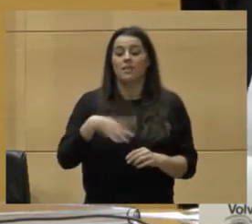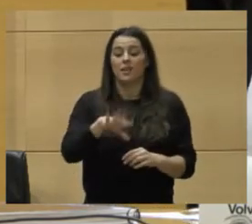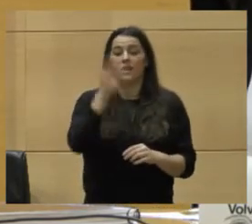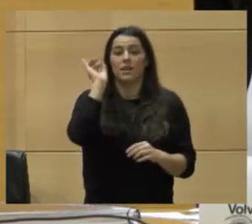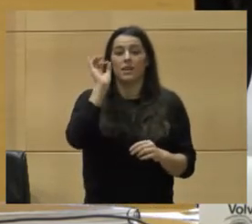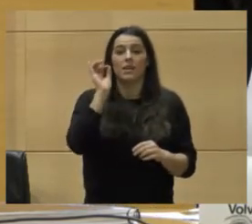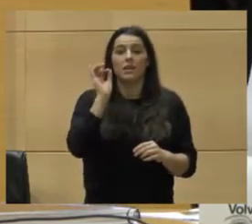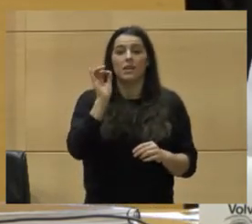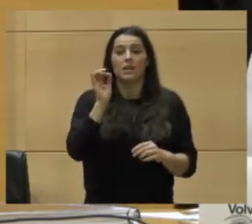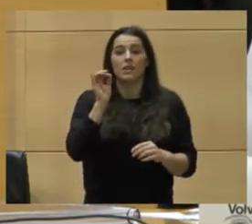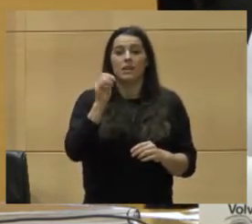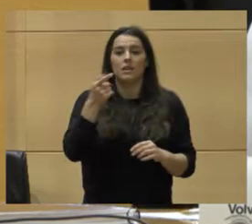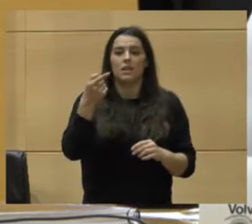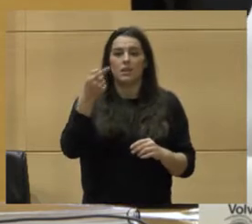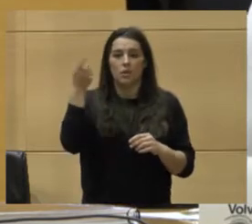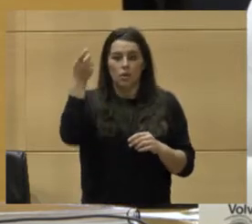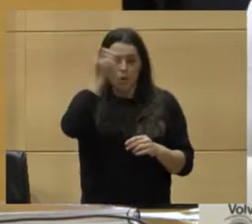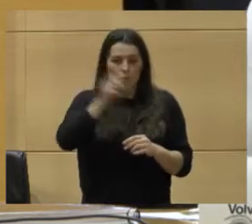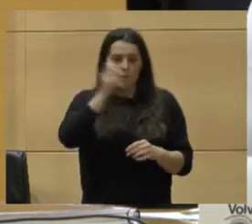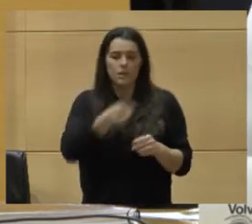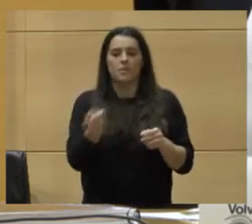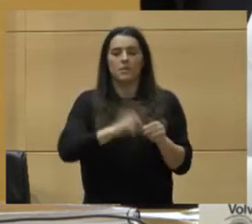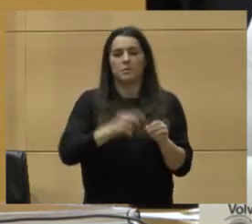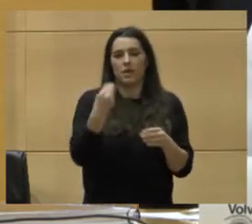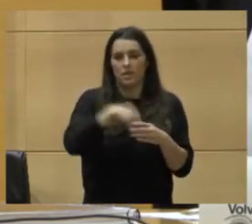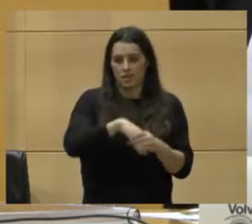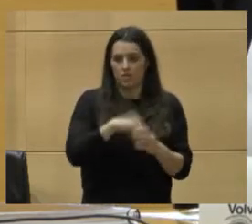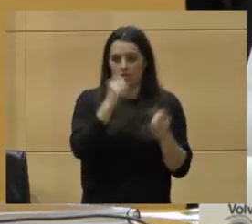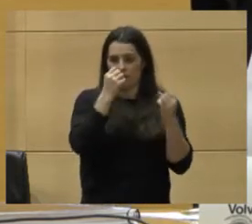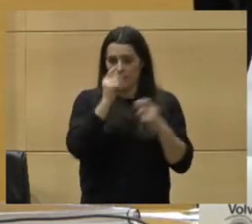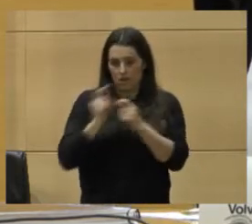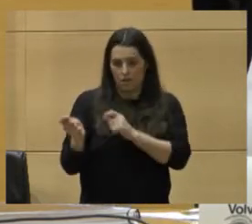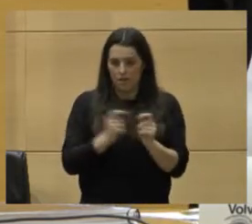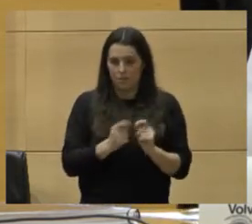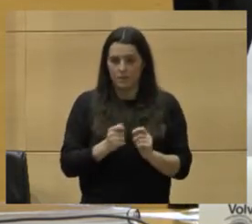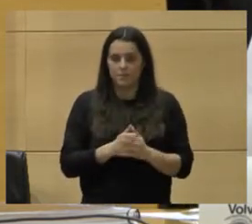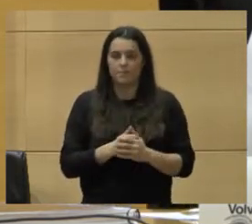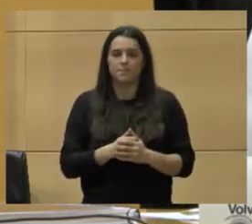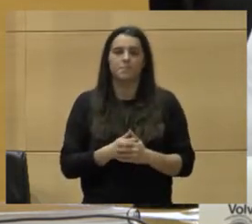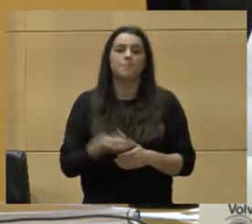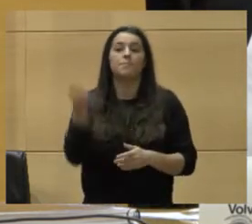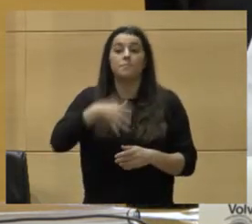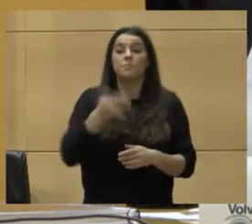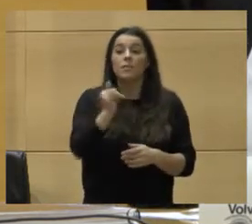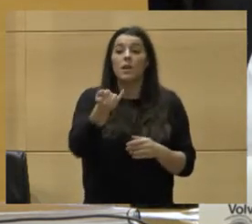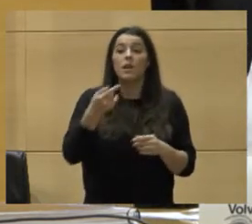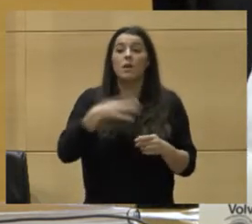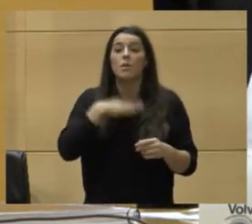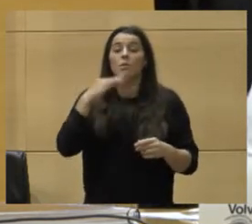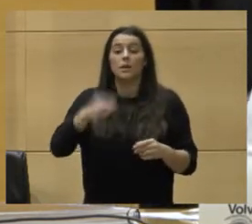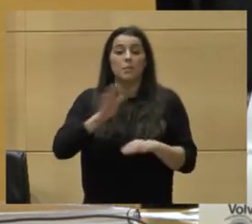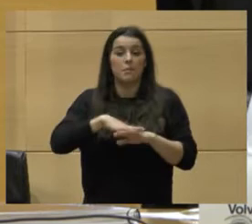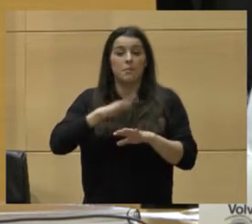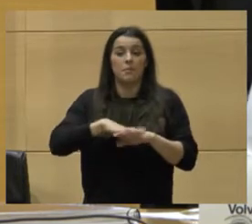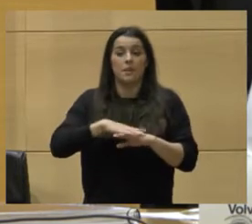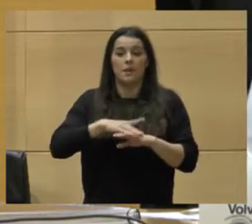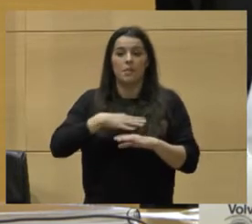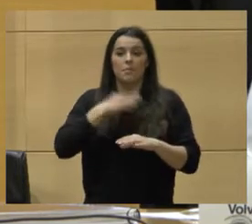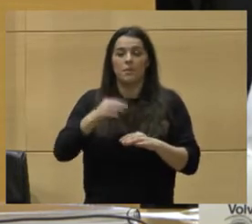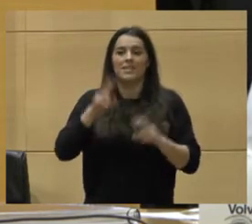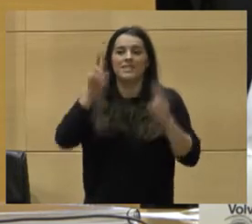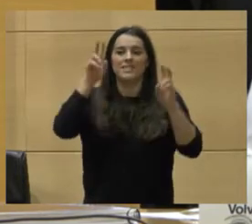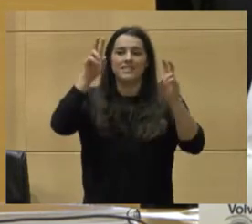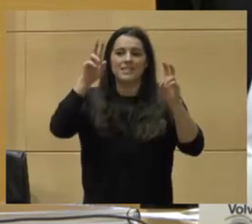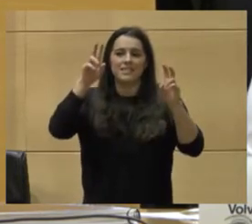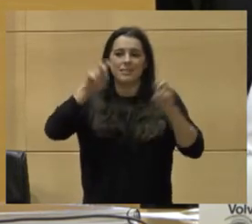tiene un elemento más tiene el elemento de poner encima de la mesa la posibilidad en primer lugar también de poder solventar la cuestión nacional